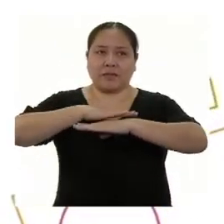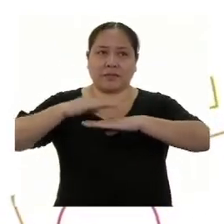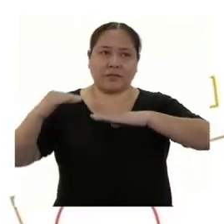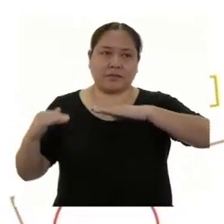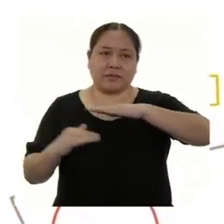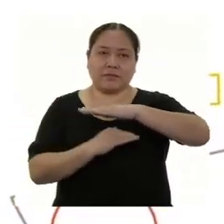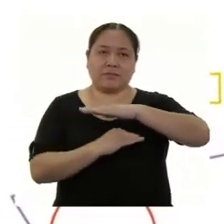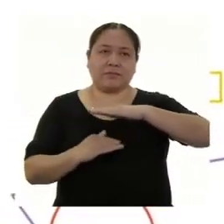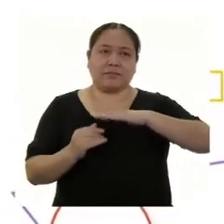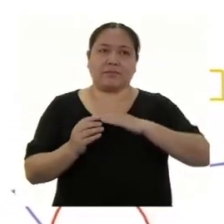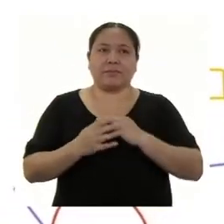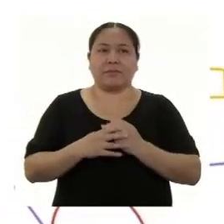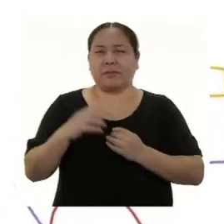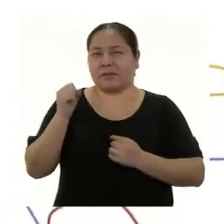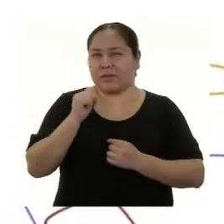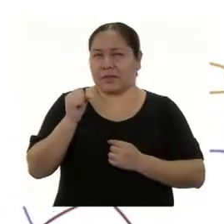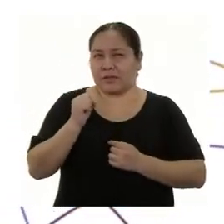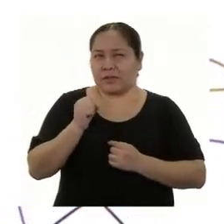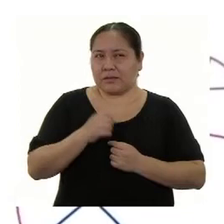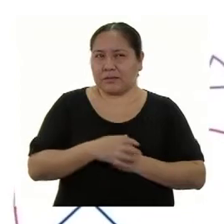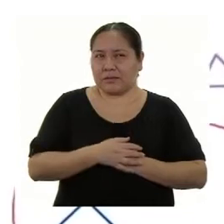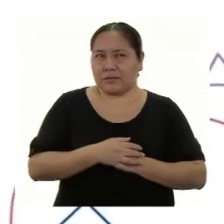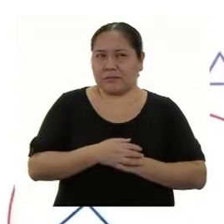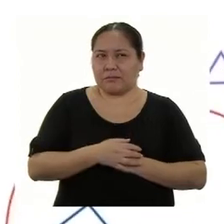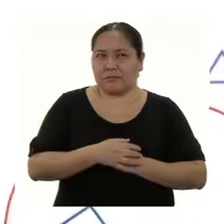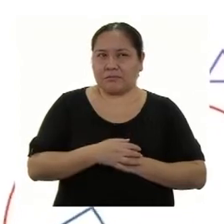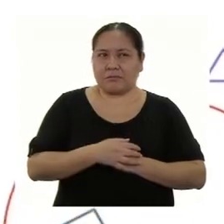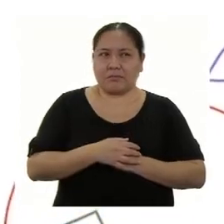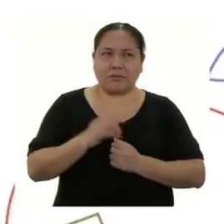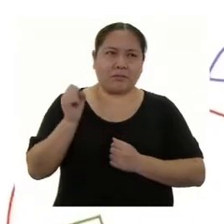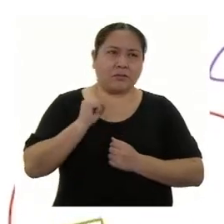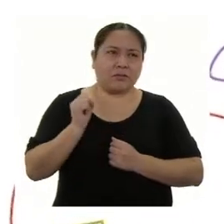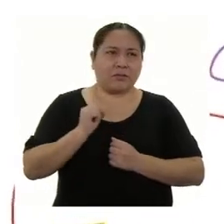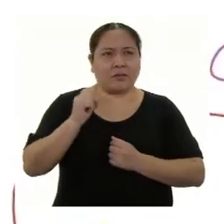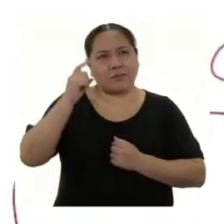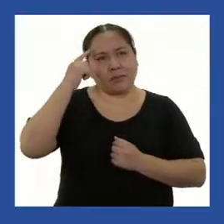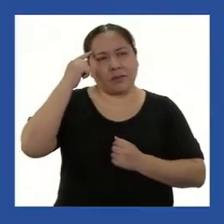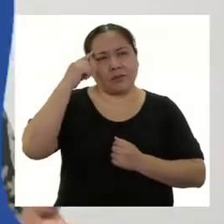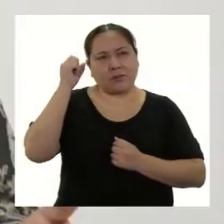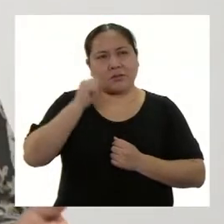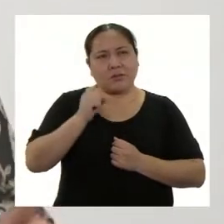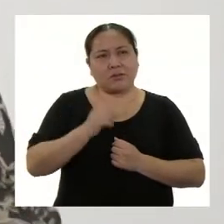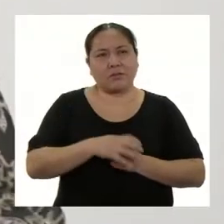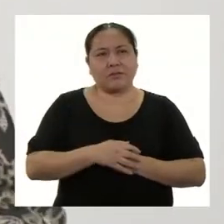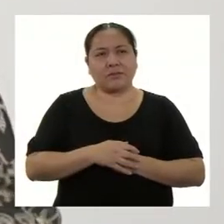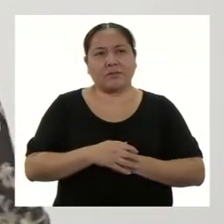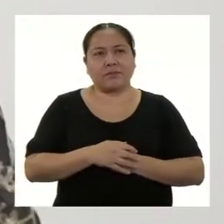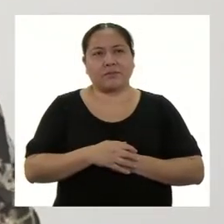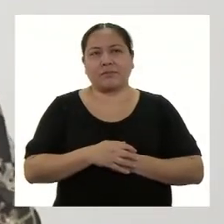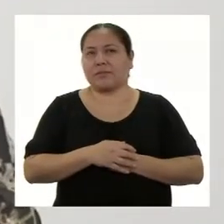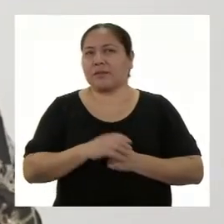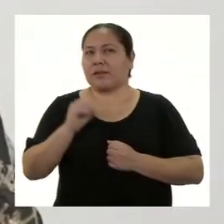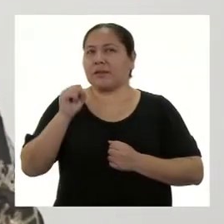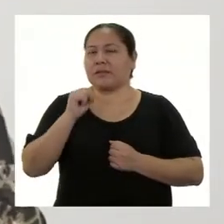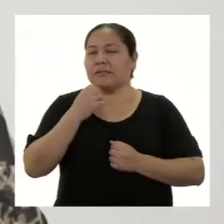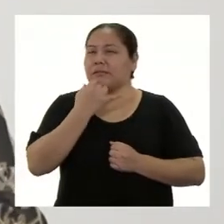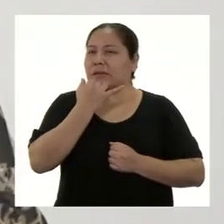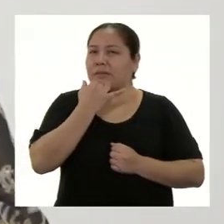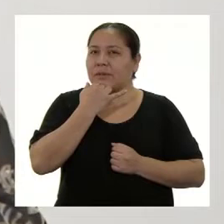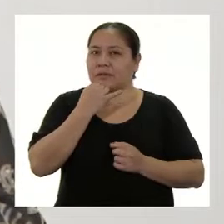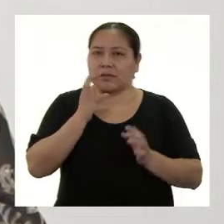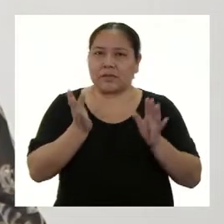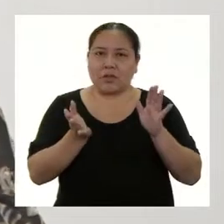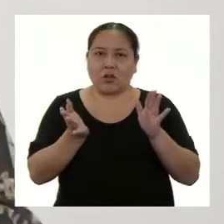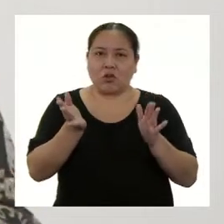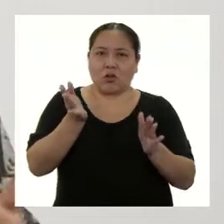triangular. ¿Estás segura? Sí, creo que sí. A ver, ¿qué pasaría si